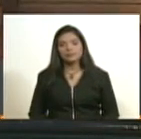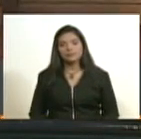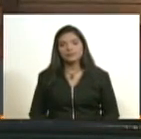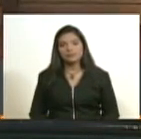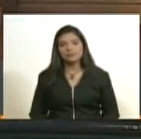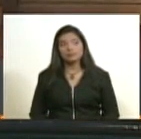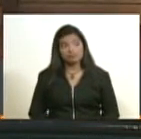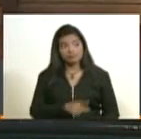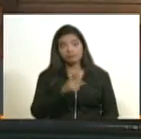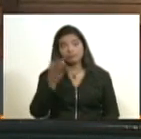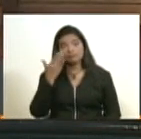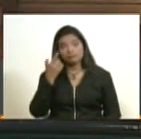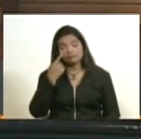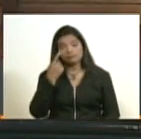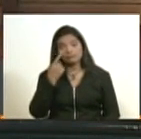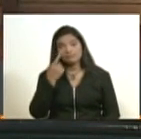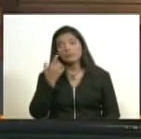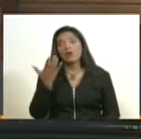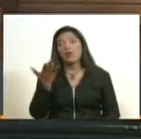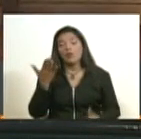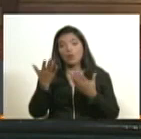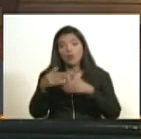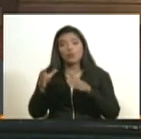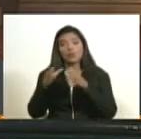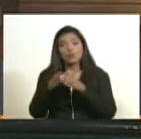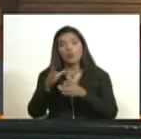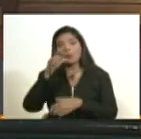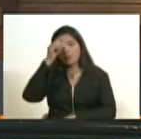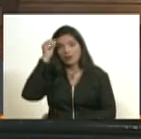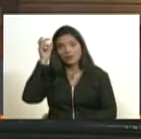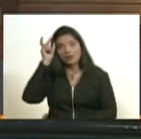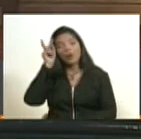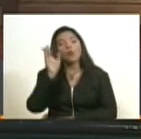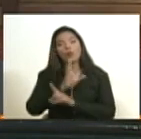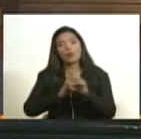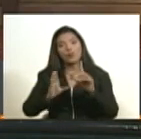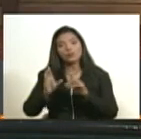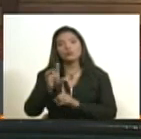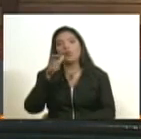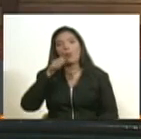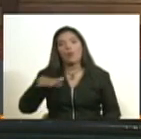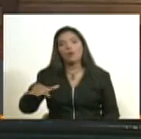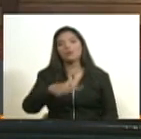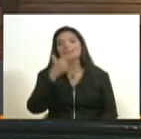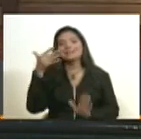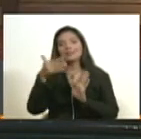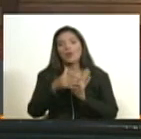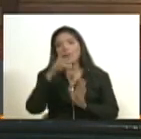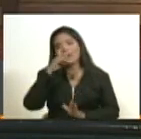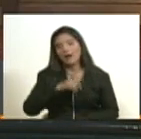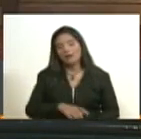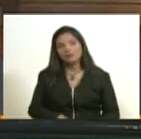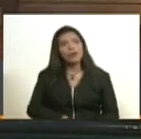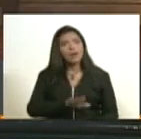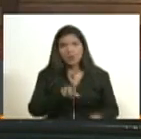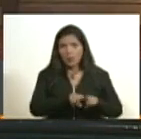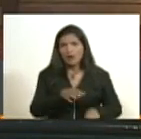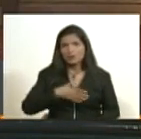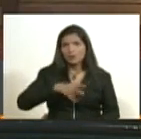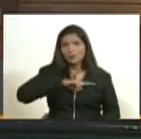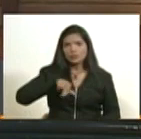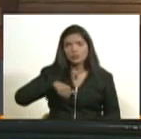Para que ustedes vean una civilización, una cultura, unos pueblos de 5.000 años o más. Así éramos nosotros, los